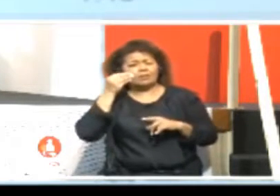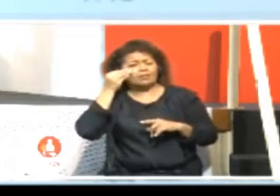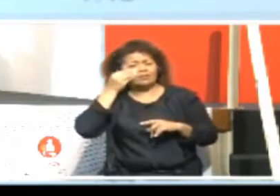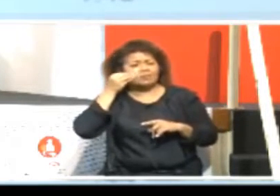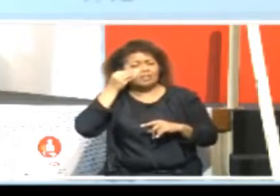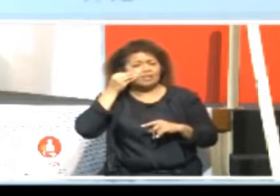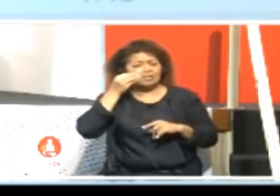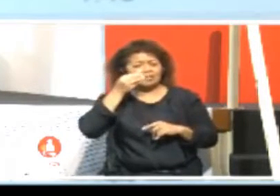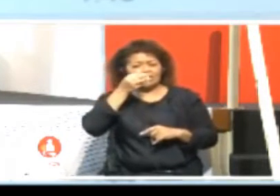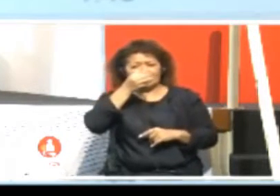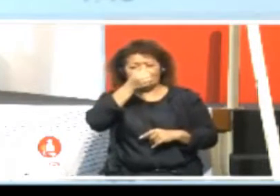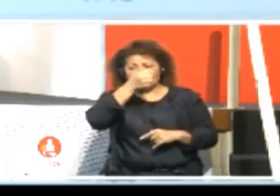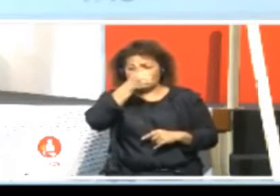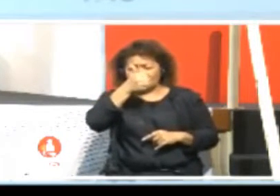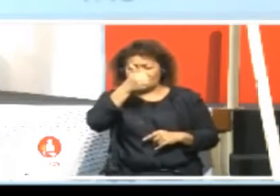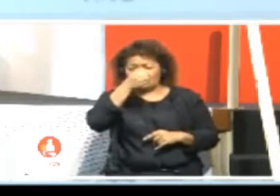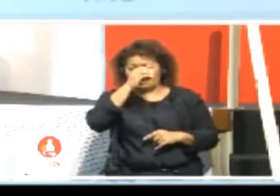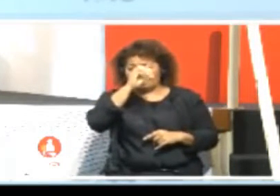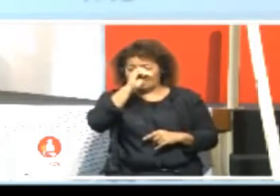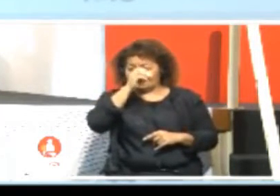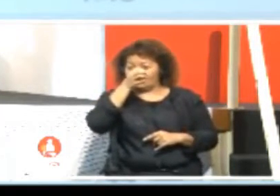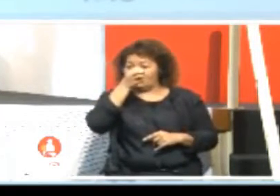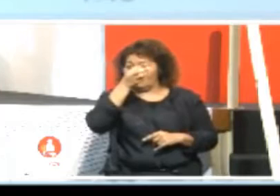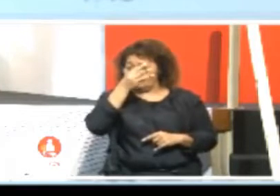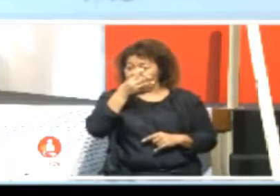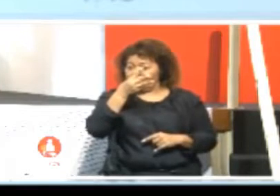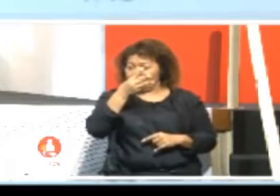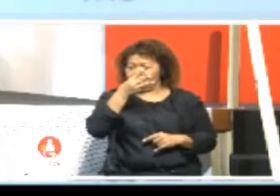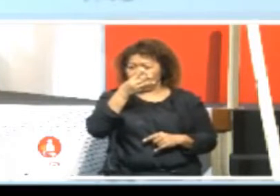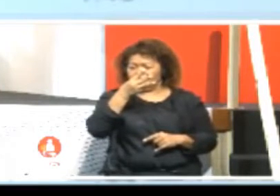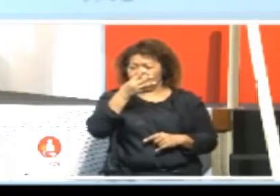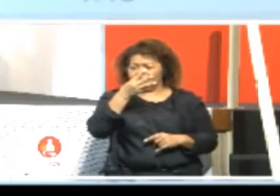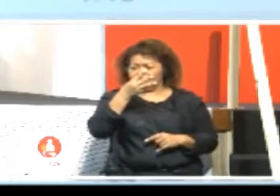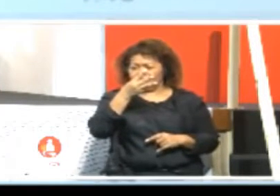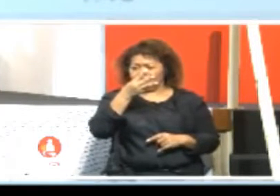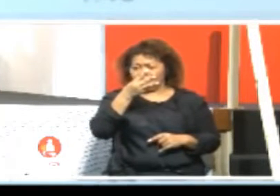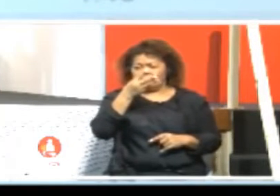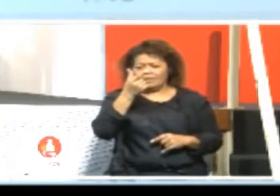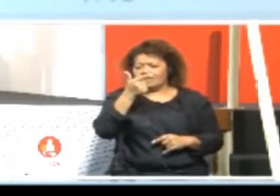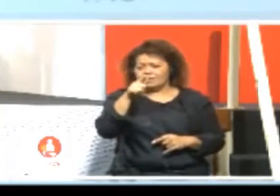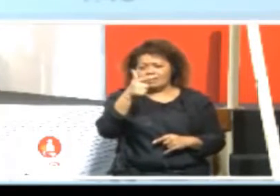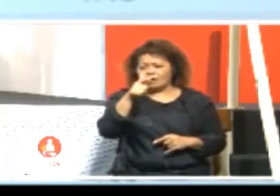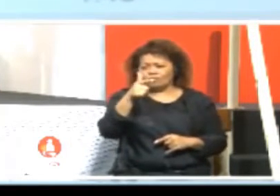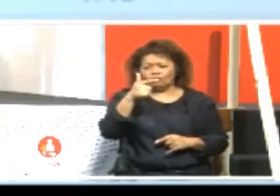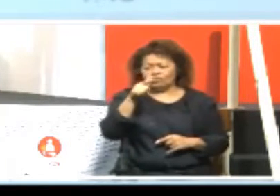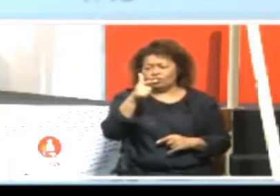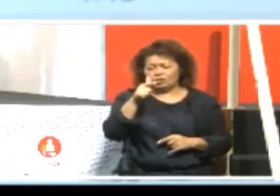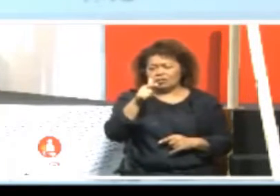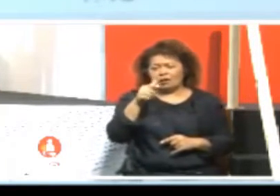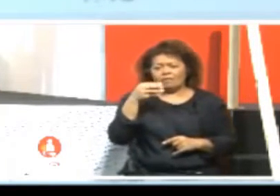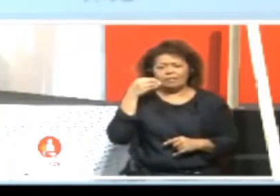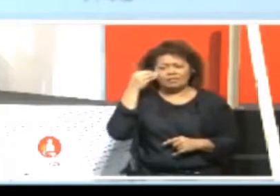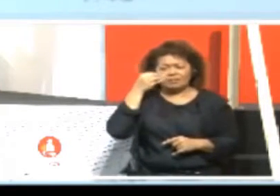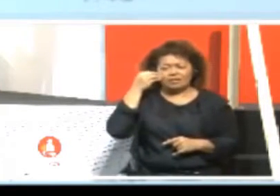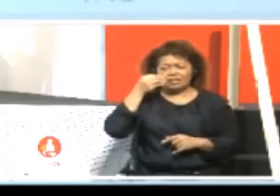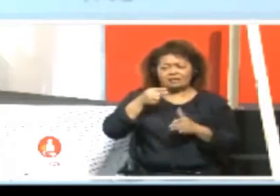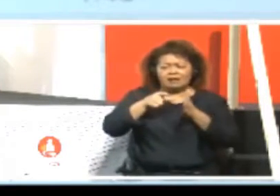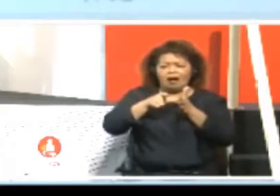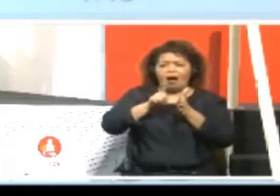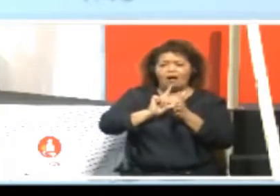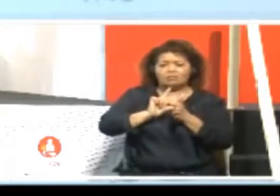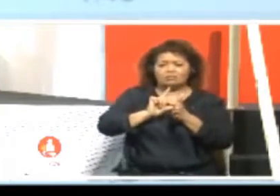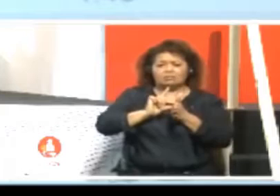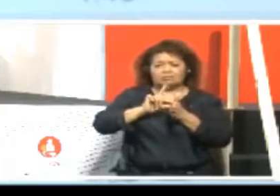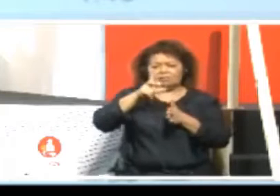los 146 que entrevisté no tenían ninguna experiencia antes de llegar a ser alcaldes. Entonces, el tiempo que les toma a